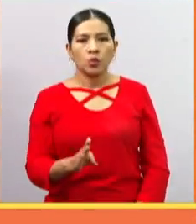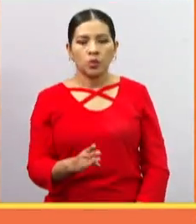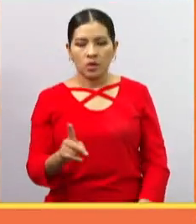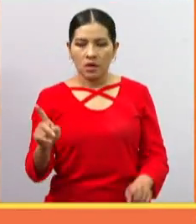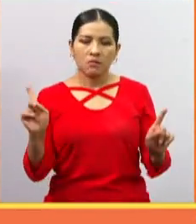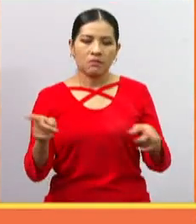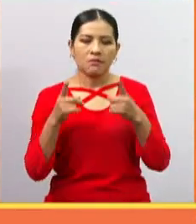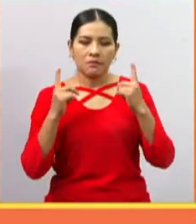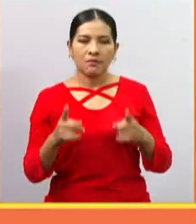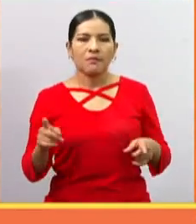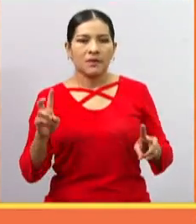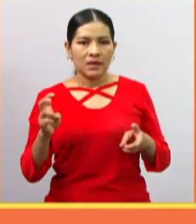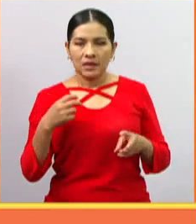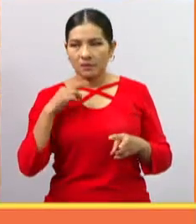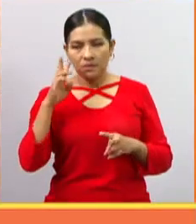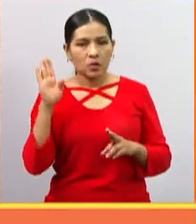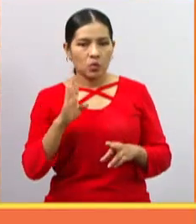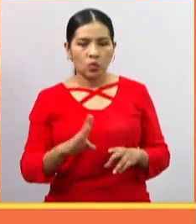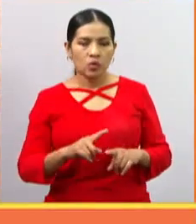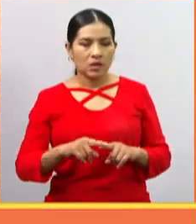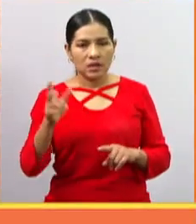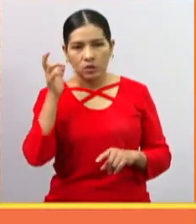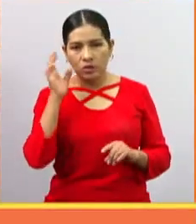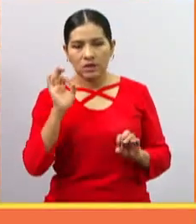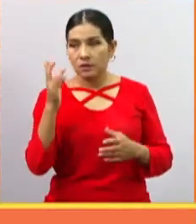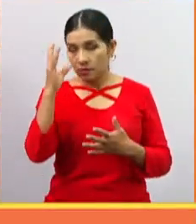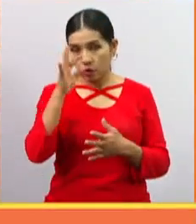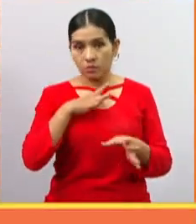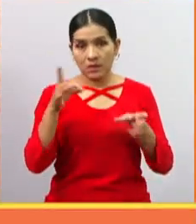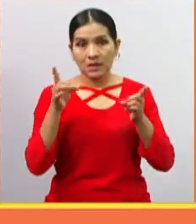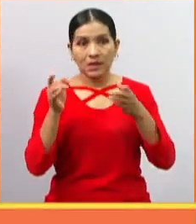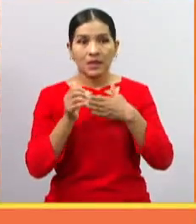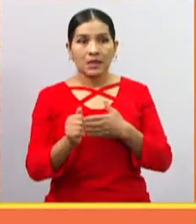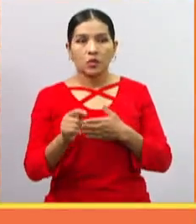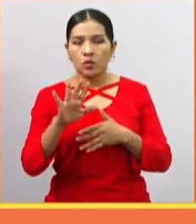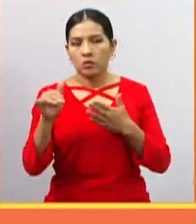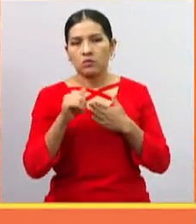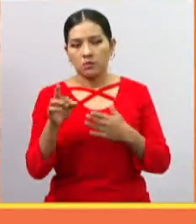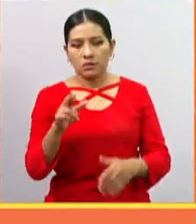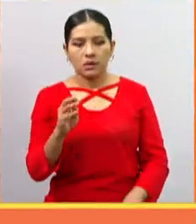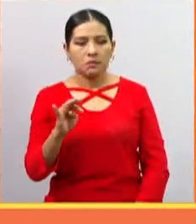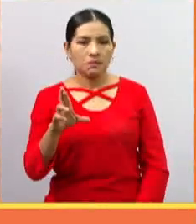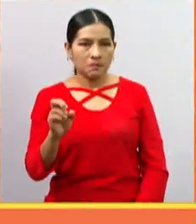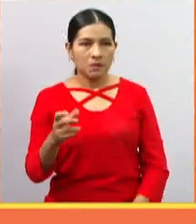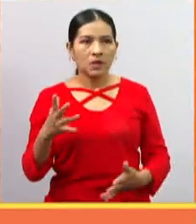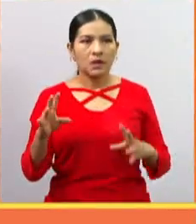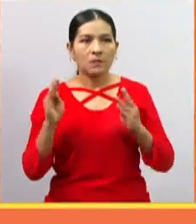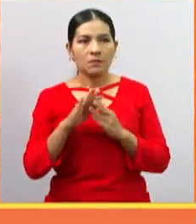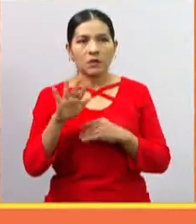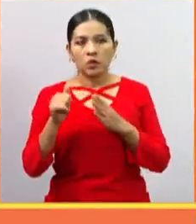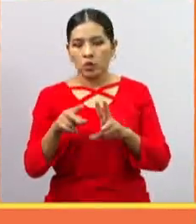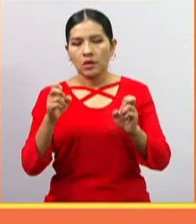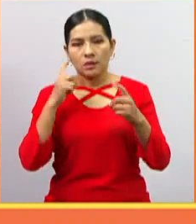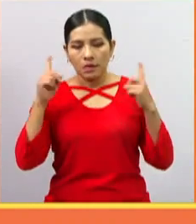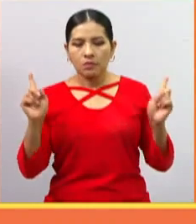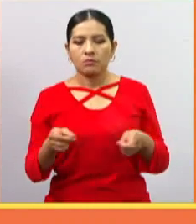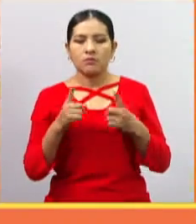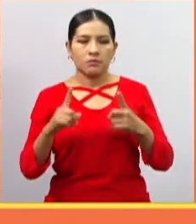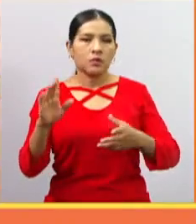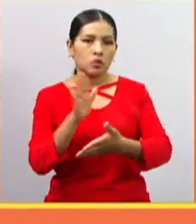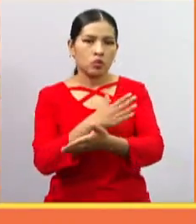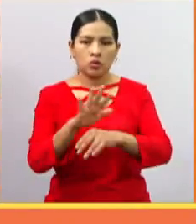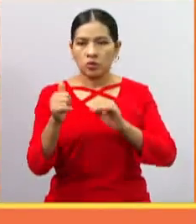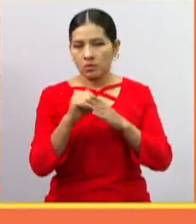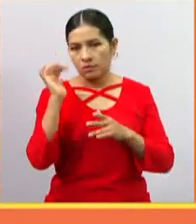Sinfónica en vivo. Estamos con Ramiro Soriano, director invitado por la Orquesta Sinfónica Nacional para este concierto